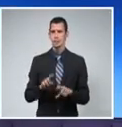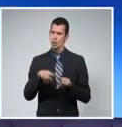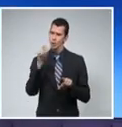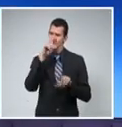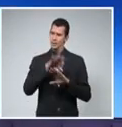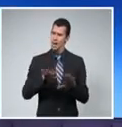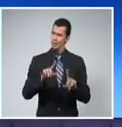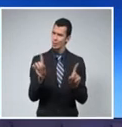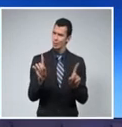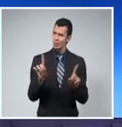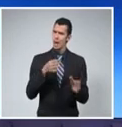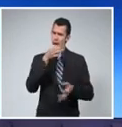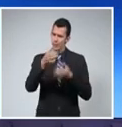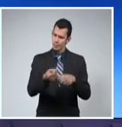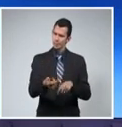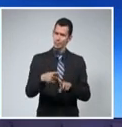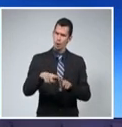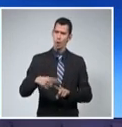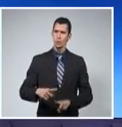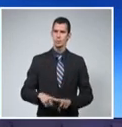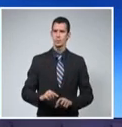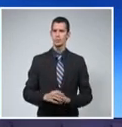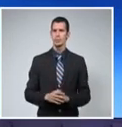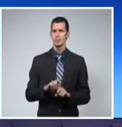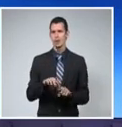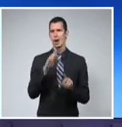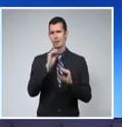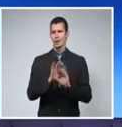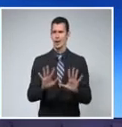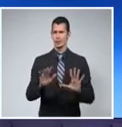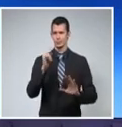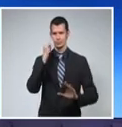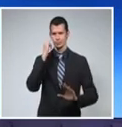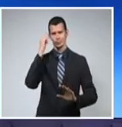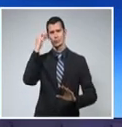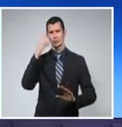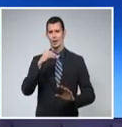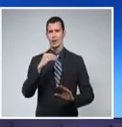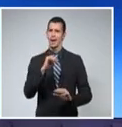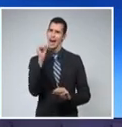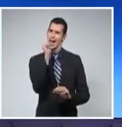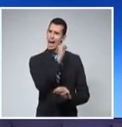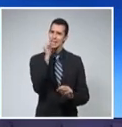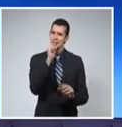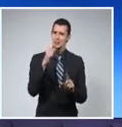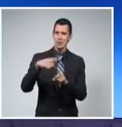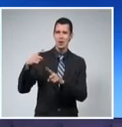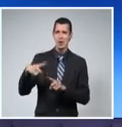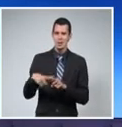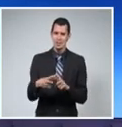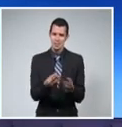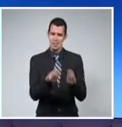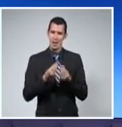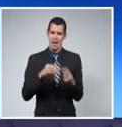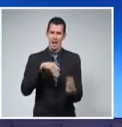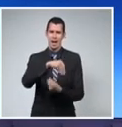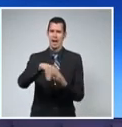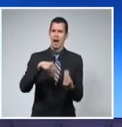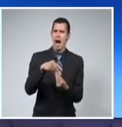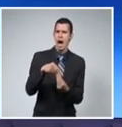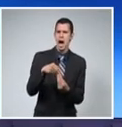de hoy. Esto de hacer canciones para promover cambios, para hablar de libertad y hacerlo